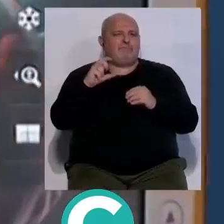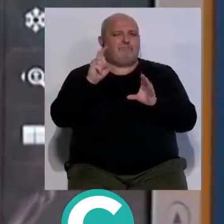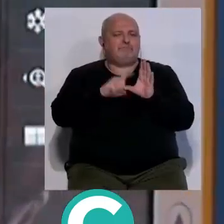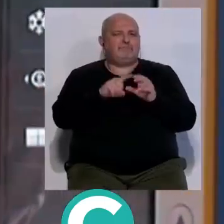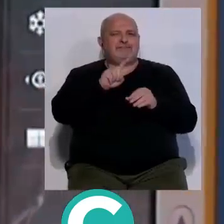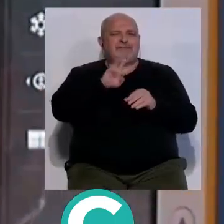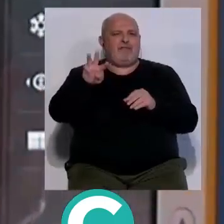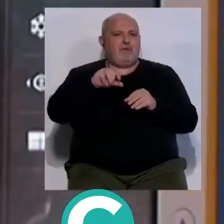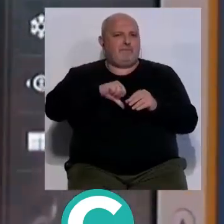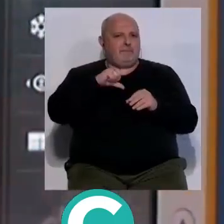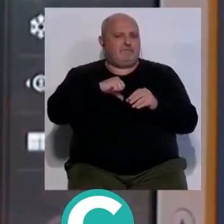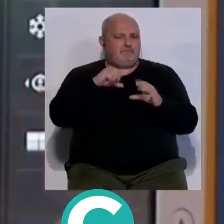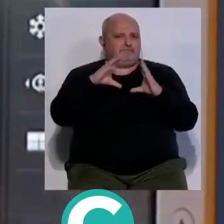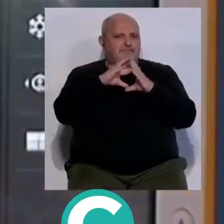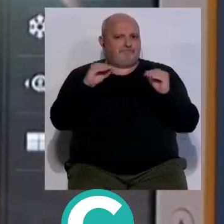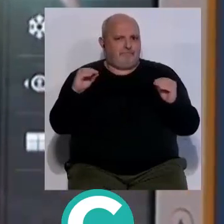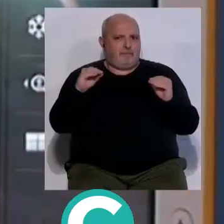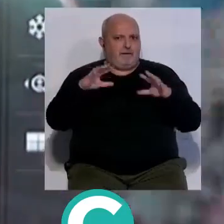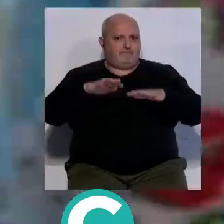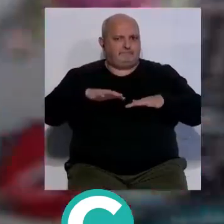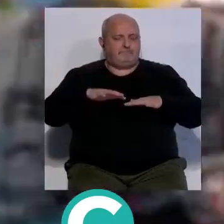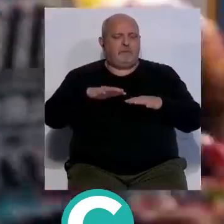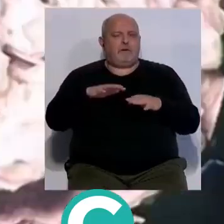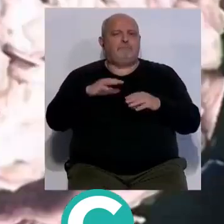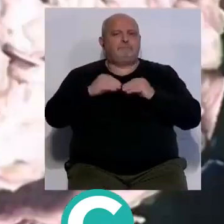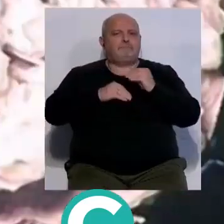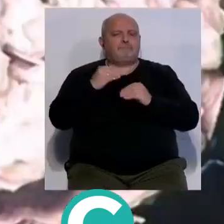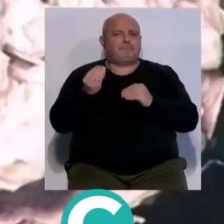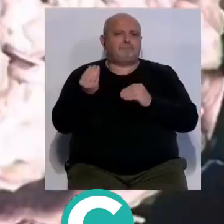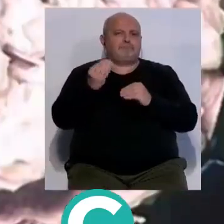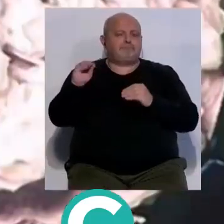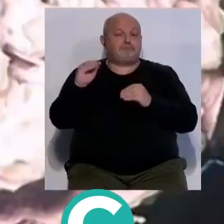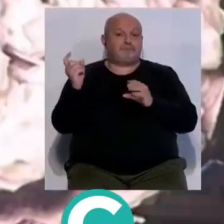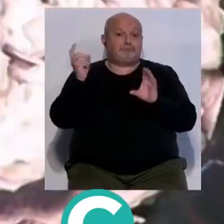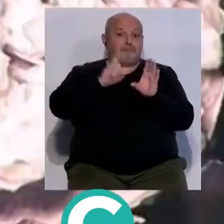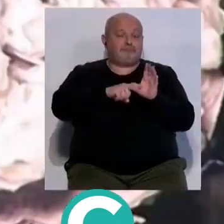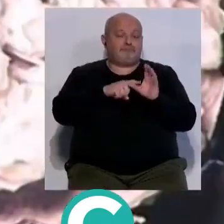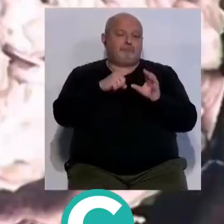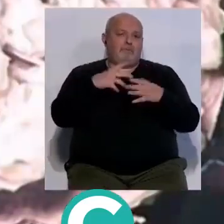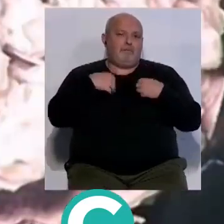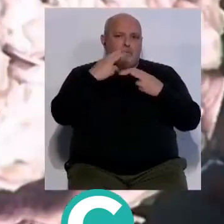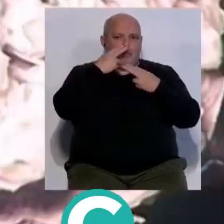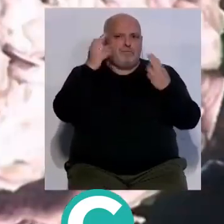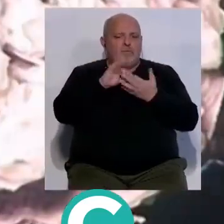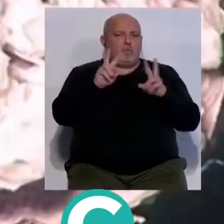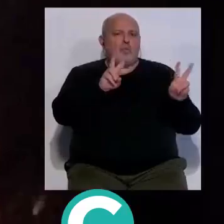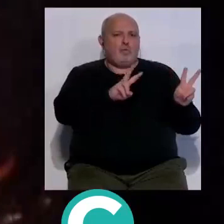participan 13 hospitales de la comunidad autónoma y ha supuesto la incorporación a la sanidad pública de nuevos